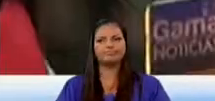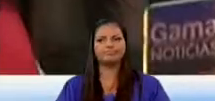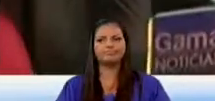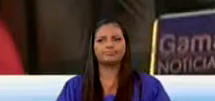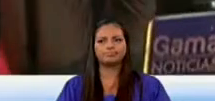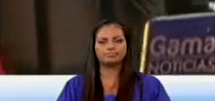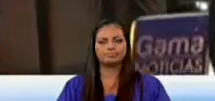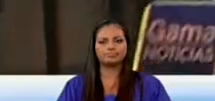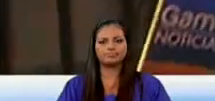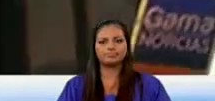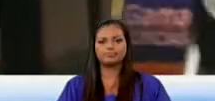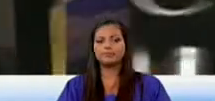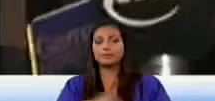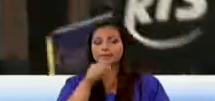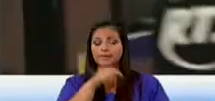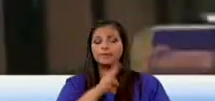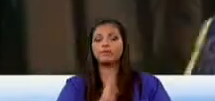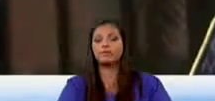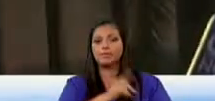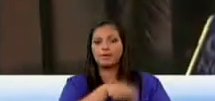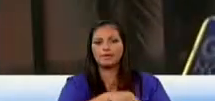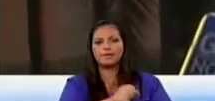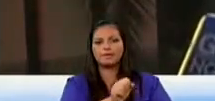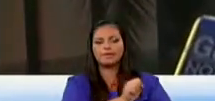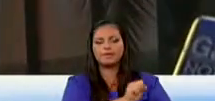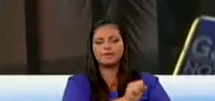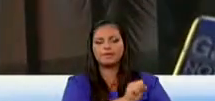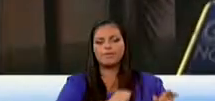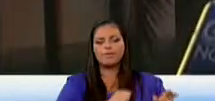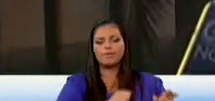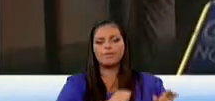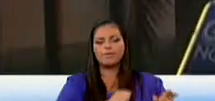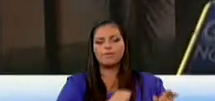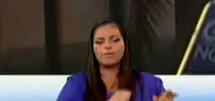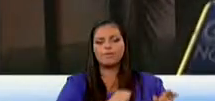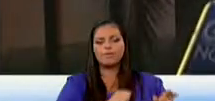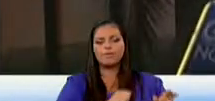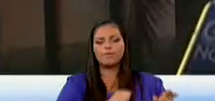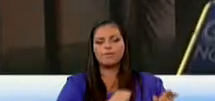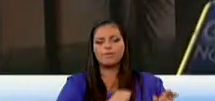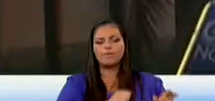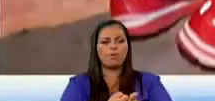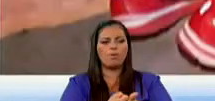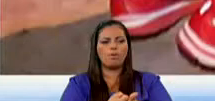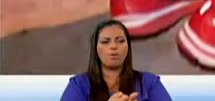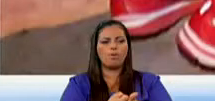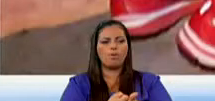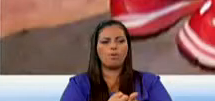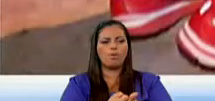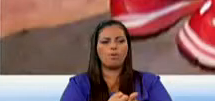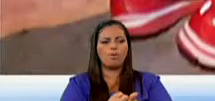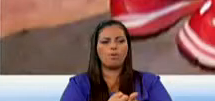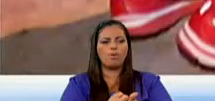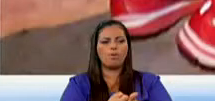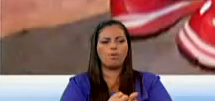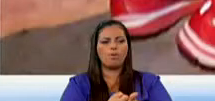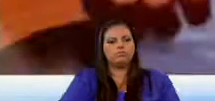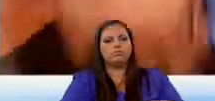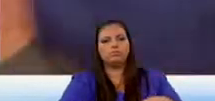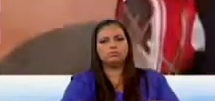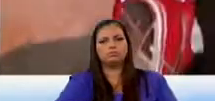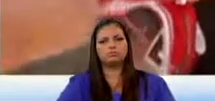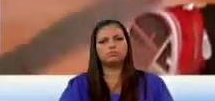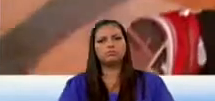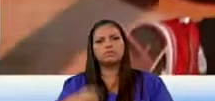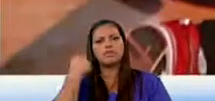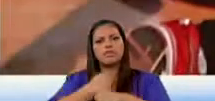el vehículo que se le cruza se dio la fuga. Claro, ese se dio la fuga. Porque sabe lo que hizo. El colega trabaja para un canal de